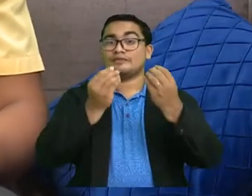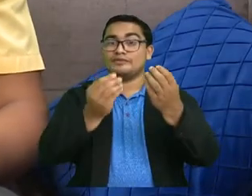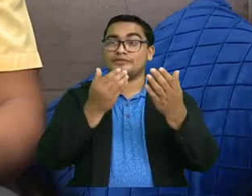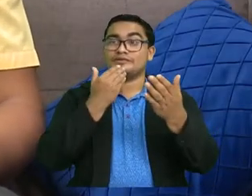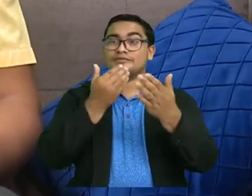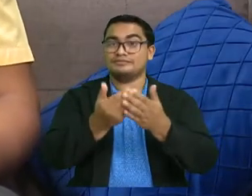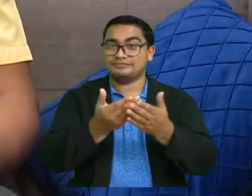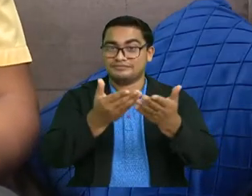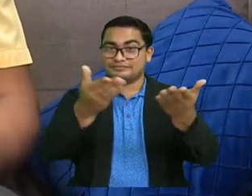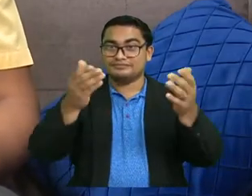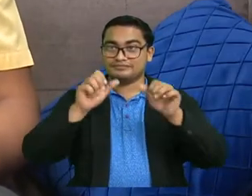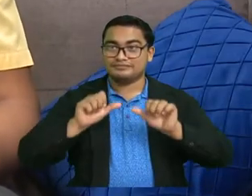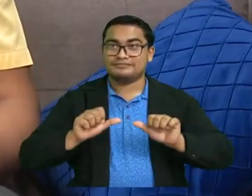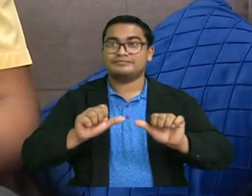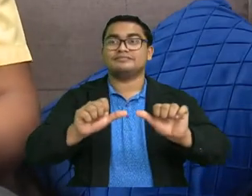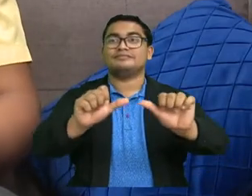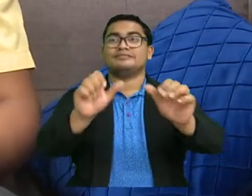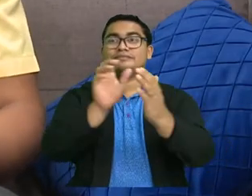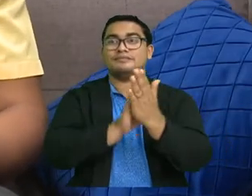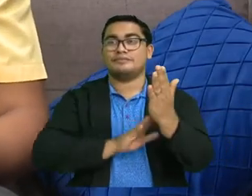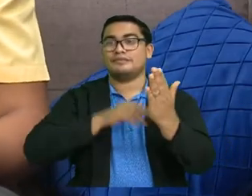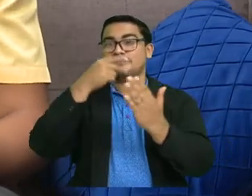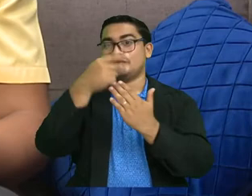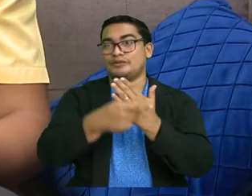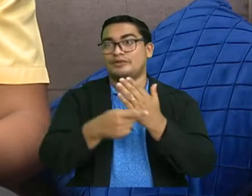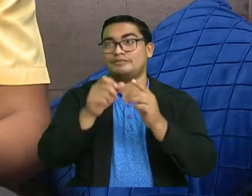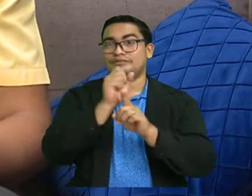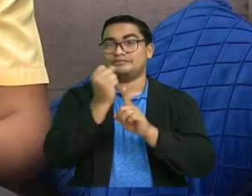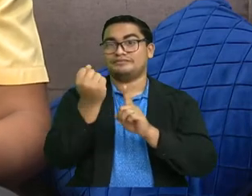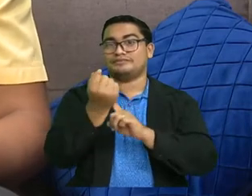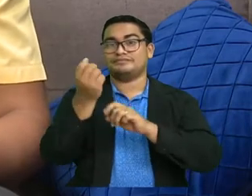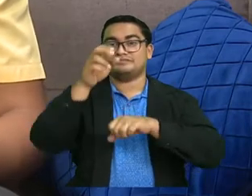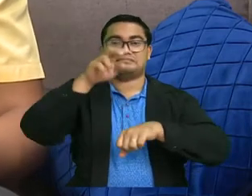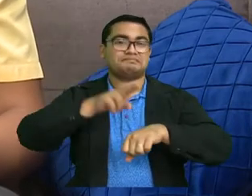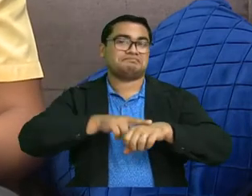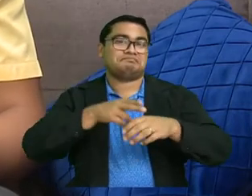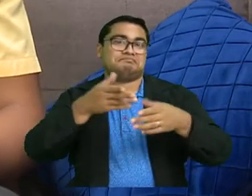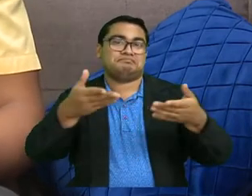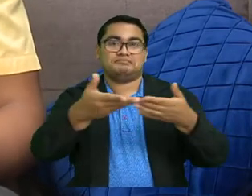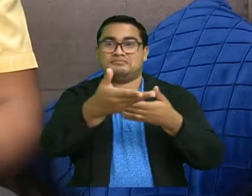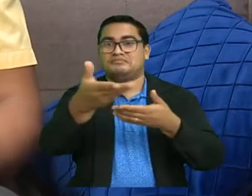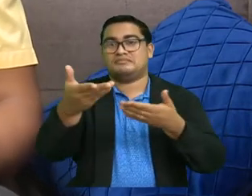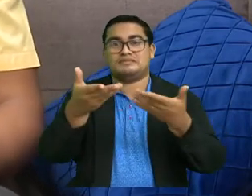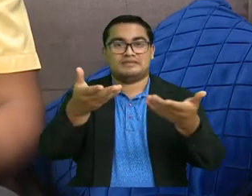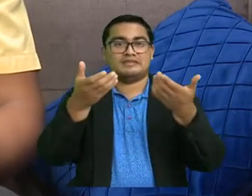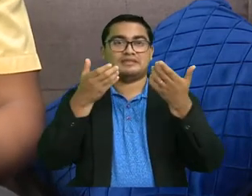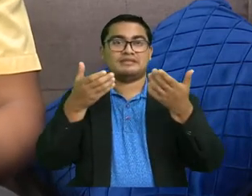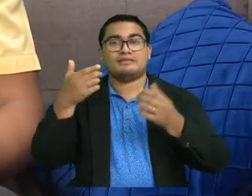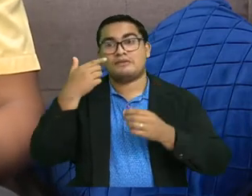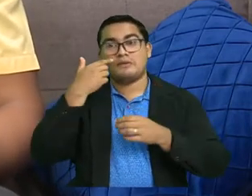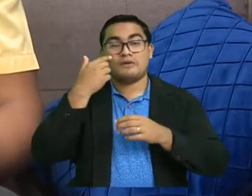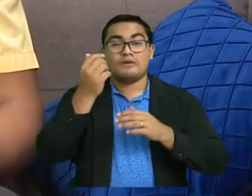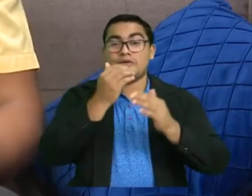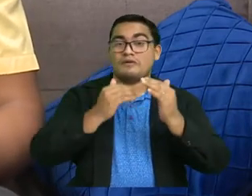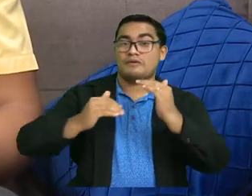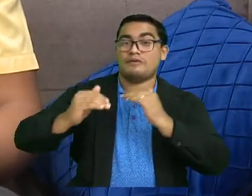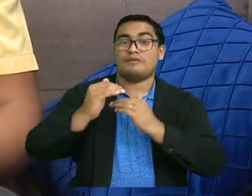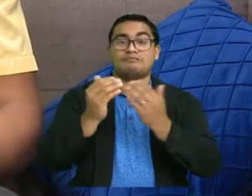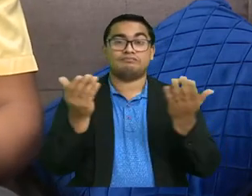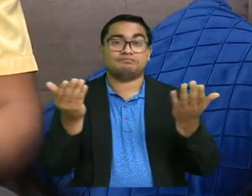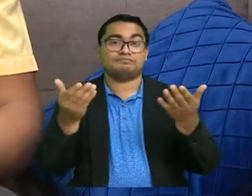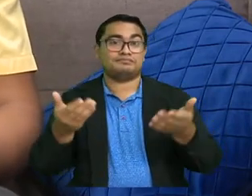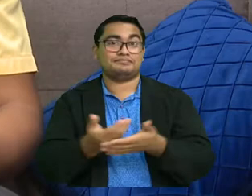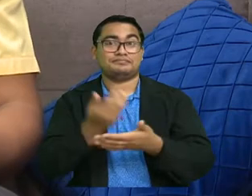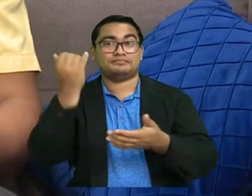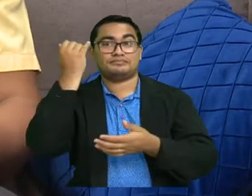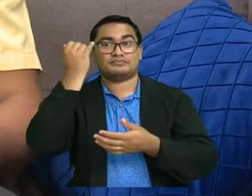Muchísimas gracias por continuar acompañándonos en su programa desde el Parlamento. Pues si usted quiere conocer más sobre los